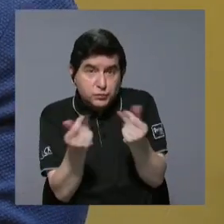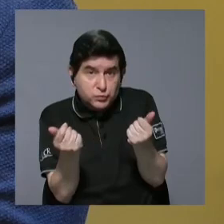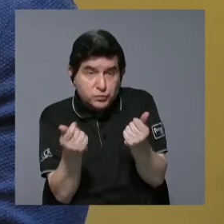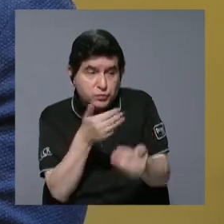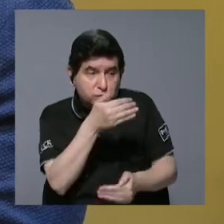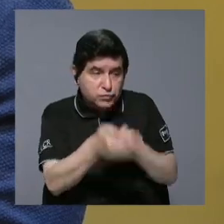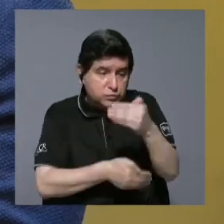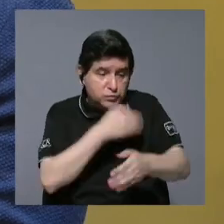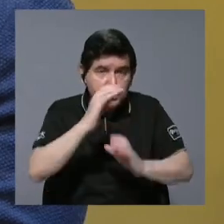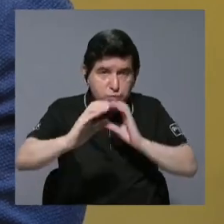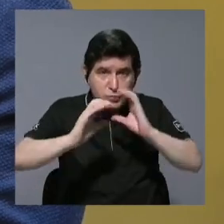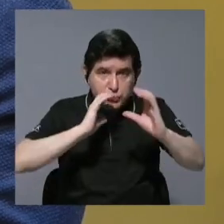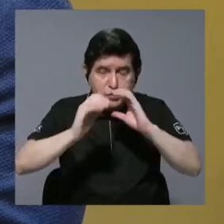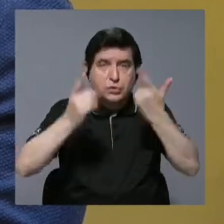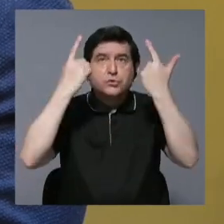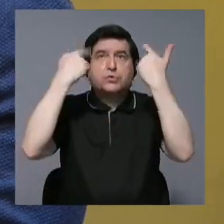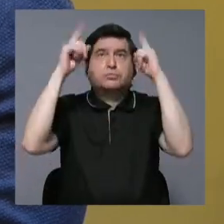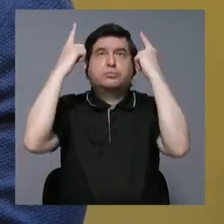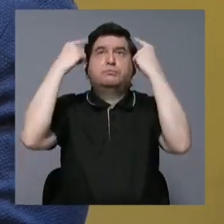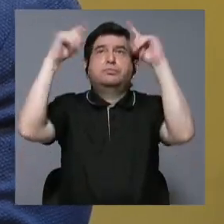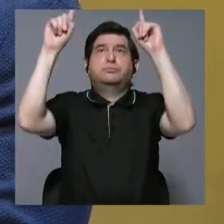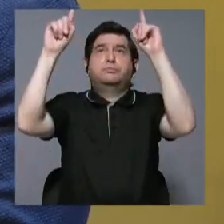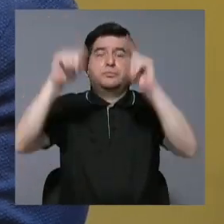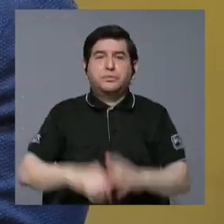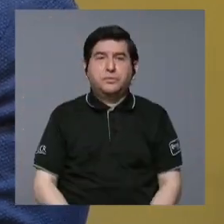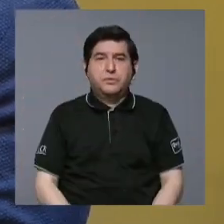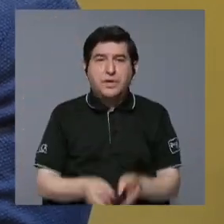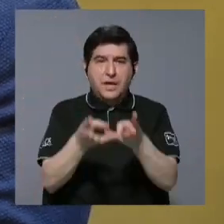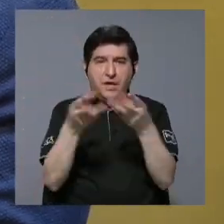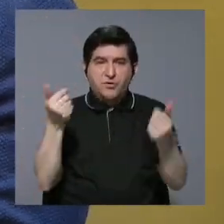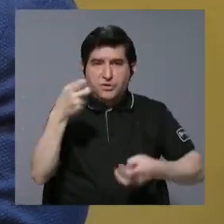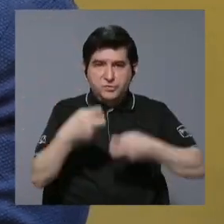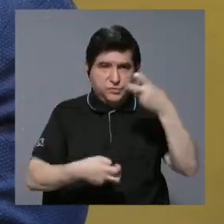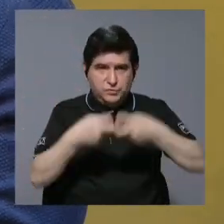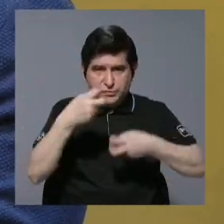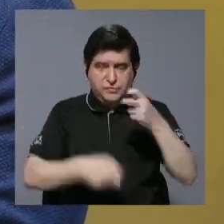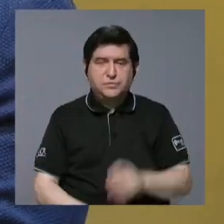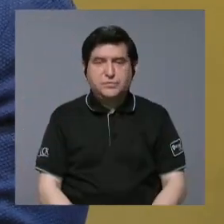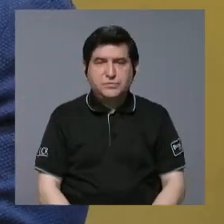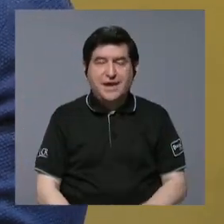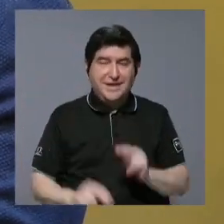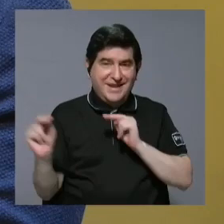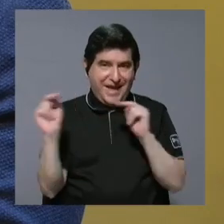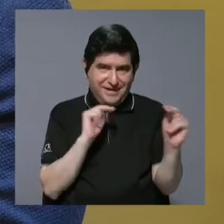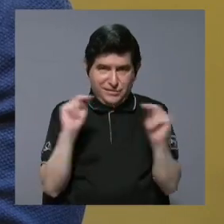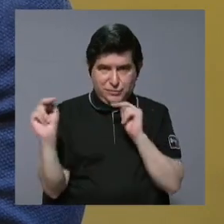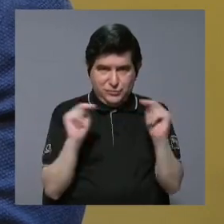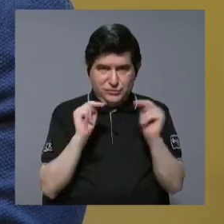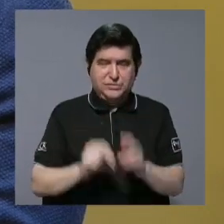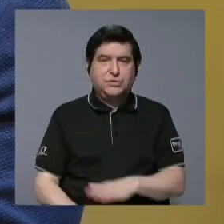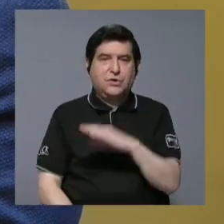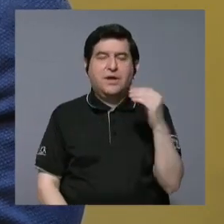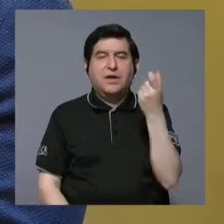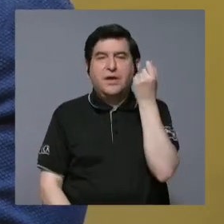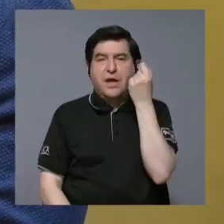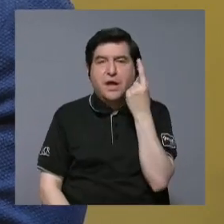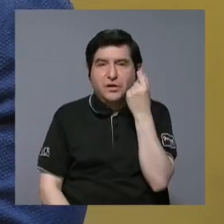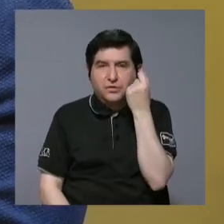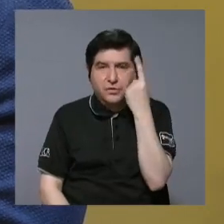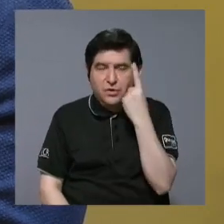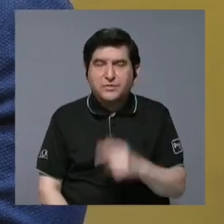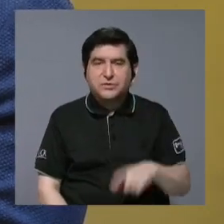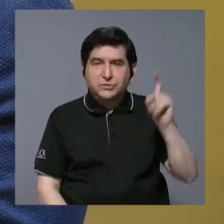procesos de comunicación más eficientes, de resolución de conflictos, de negociación y de comprensión